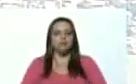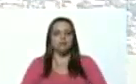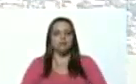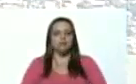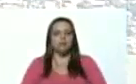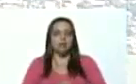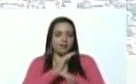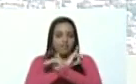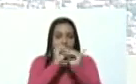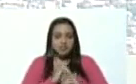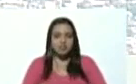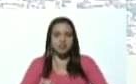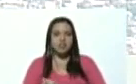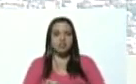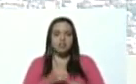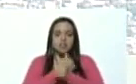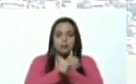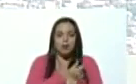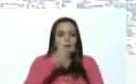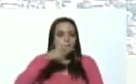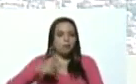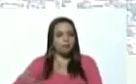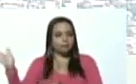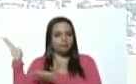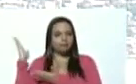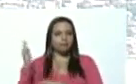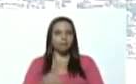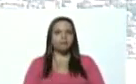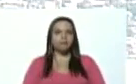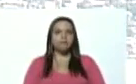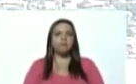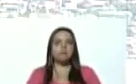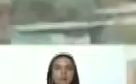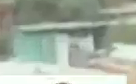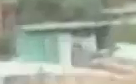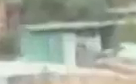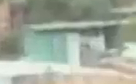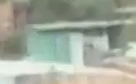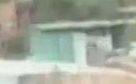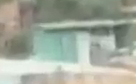felicidad de nuestro amado pueblo. Adelante, video.